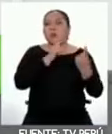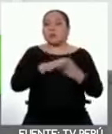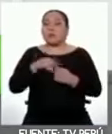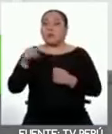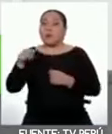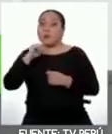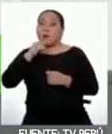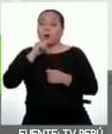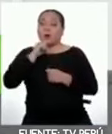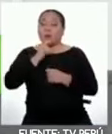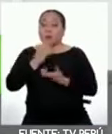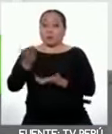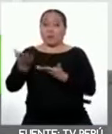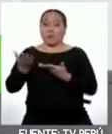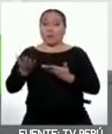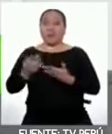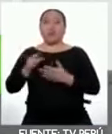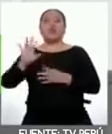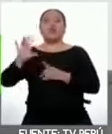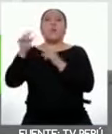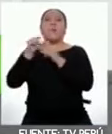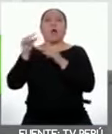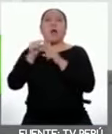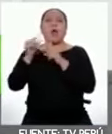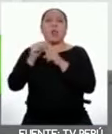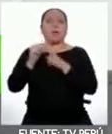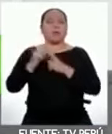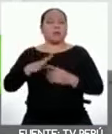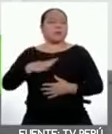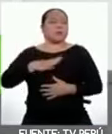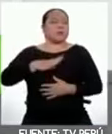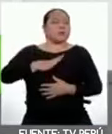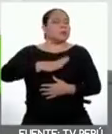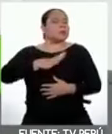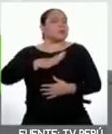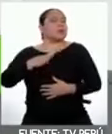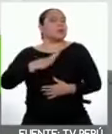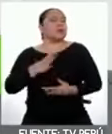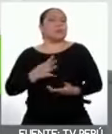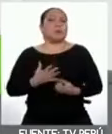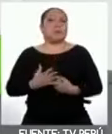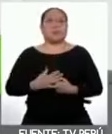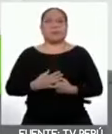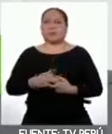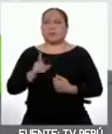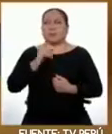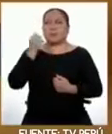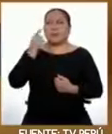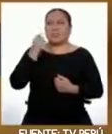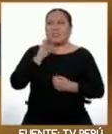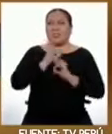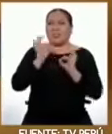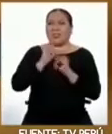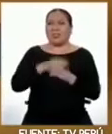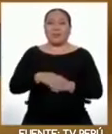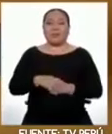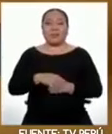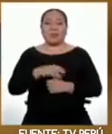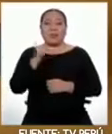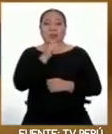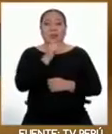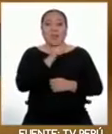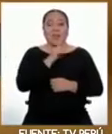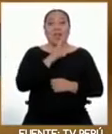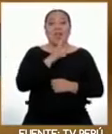chica de la recepción habla con sus palabras un poco exageradas. Y Lu, pucha, la verdad es que no entendí nada. Lu habla